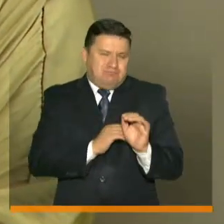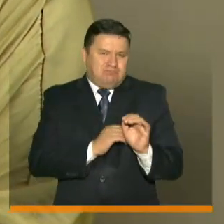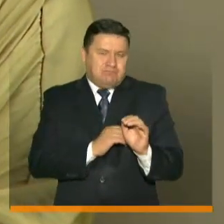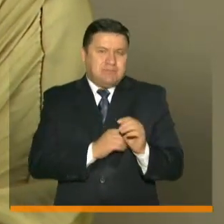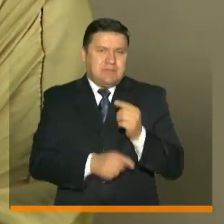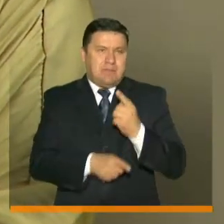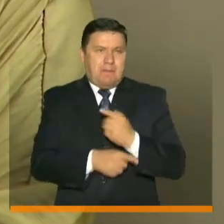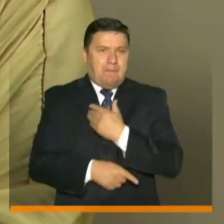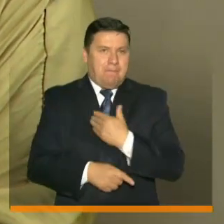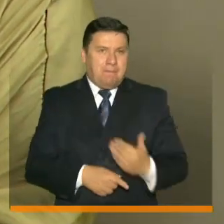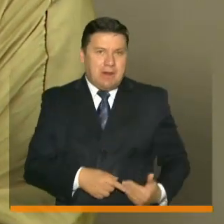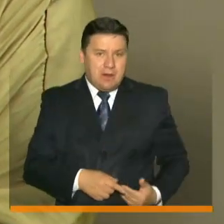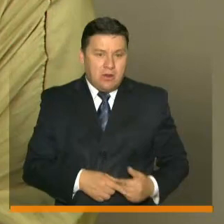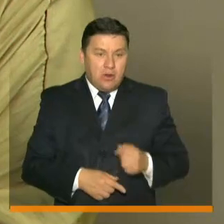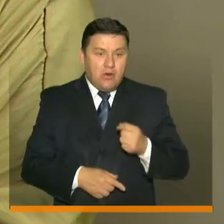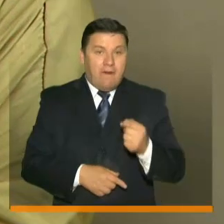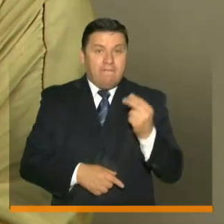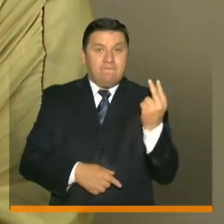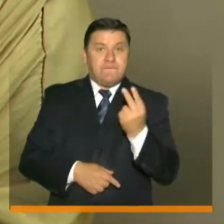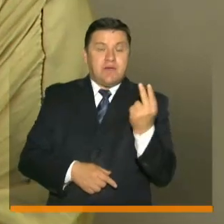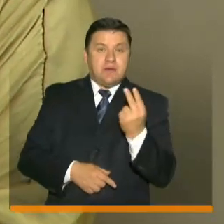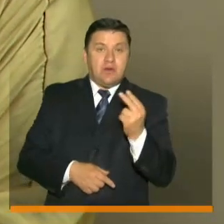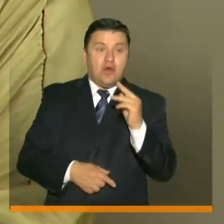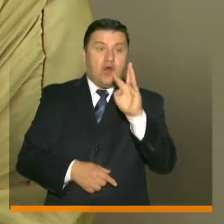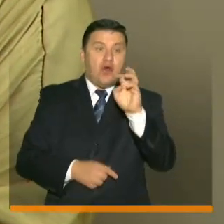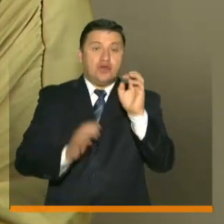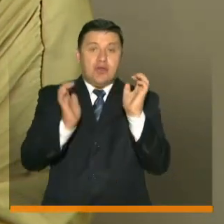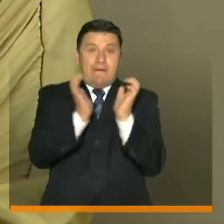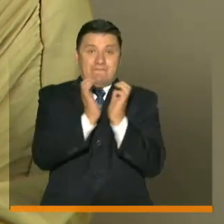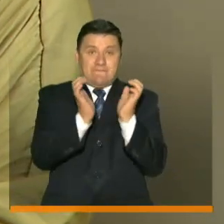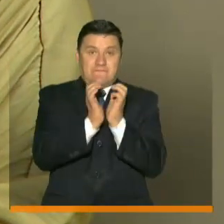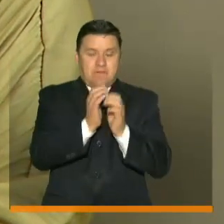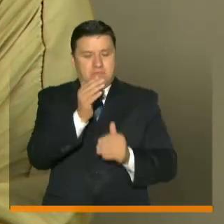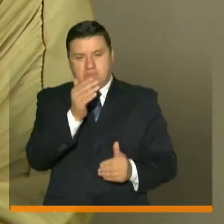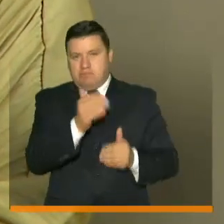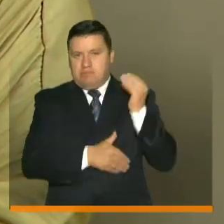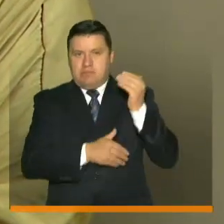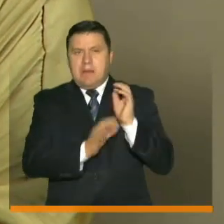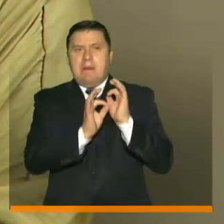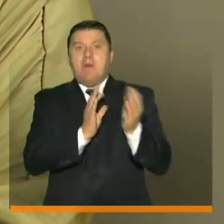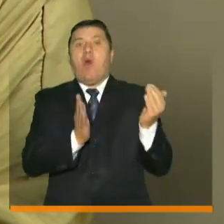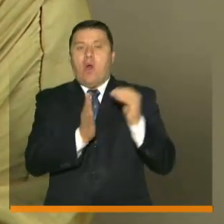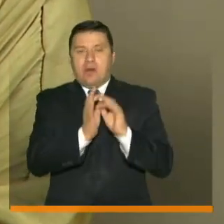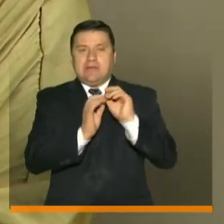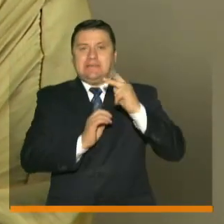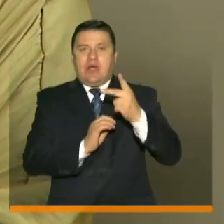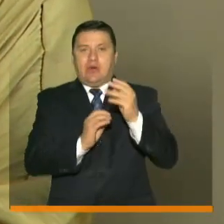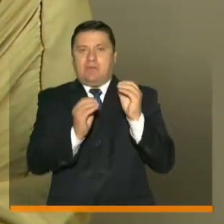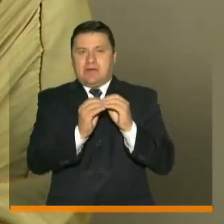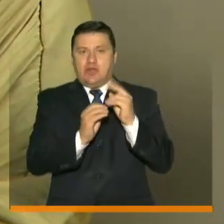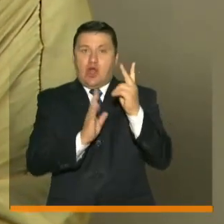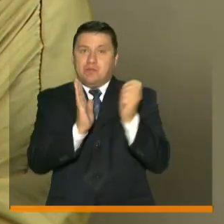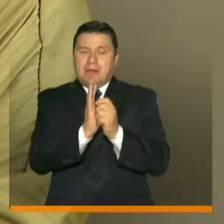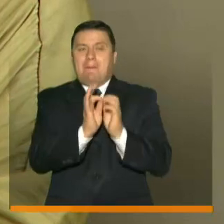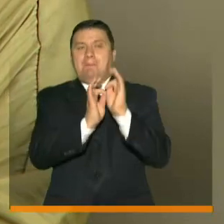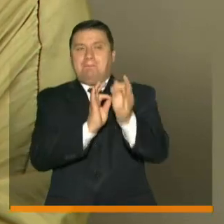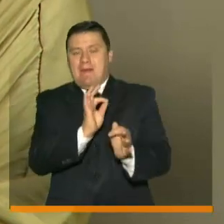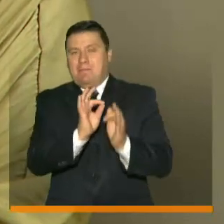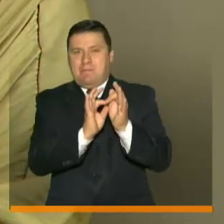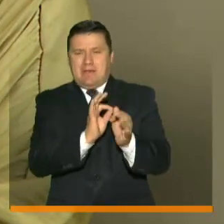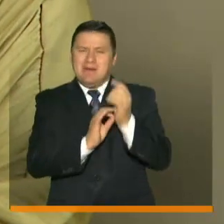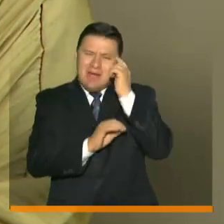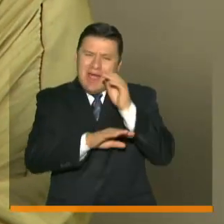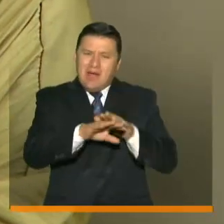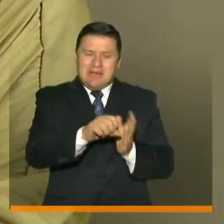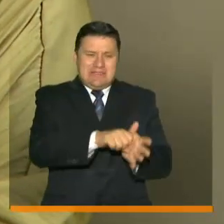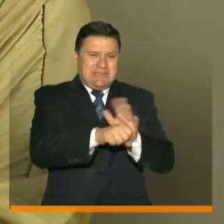pues, presidente, que este viernes 8 de mayo empezamos a dispersar nuestro segundo giro en esta